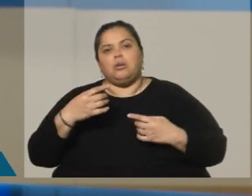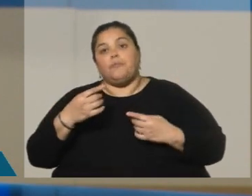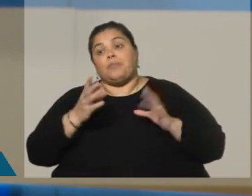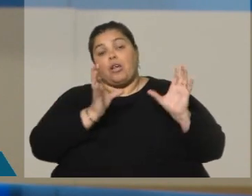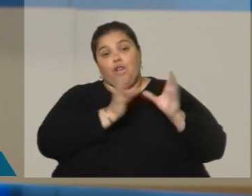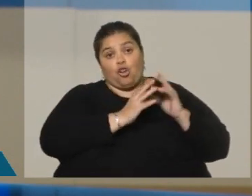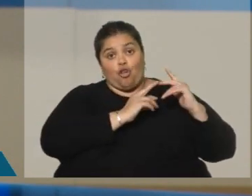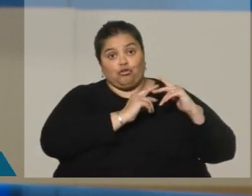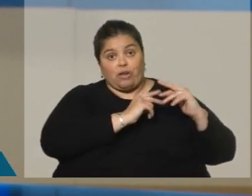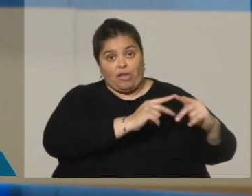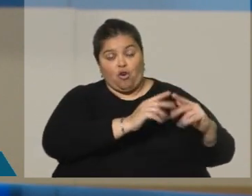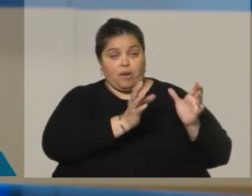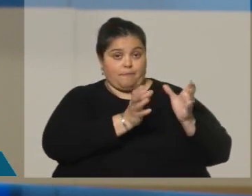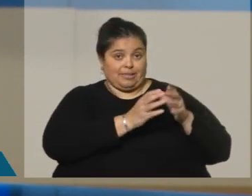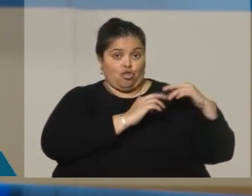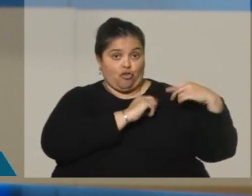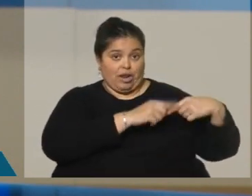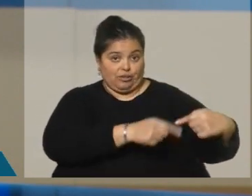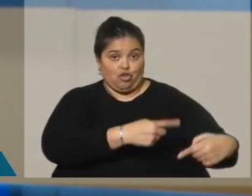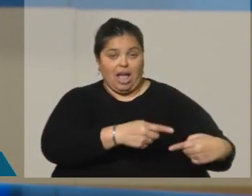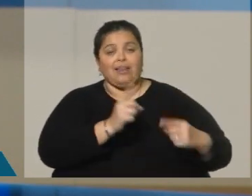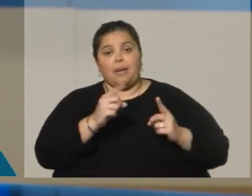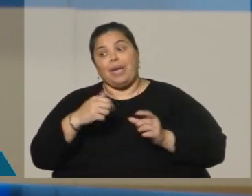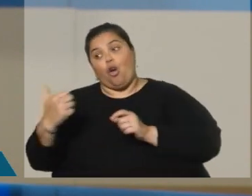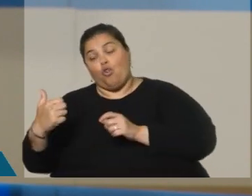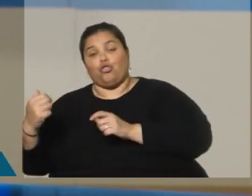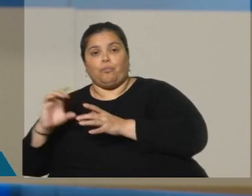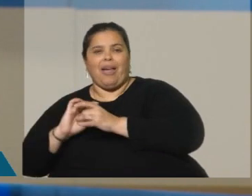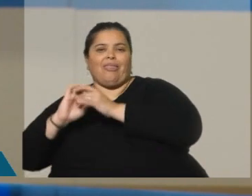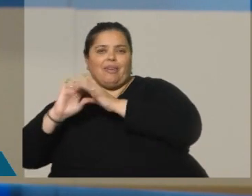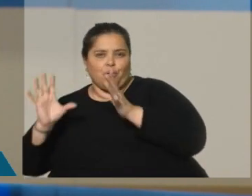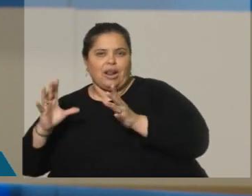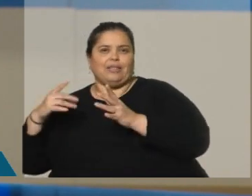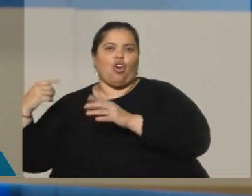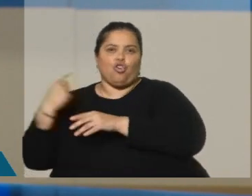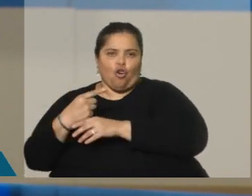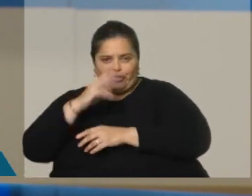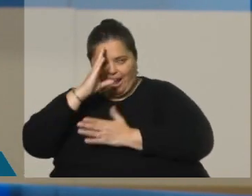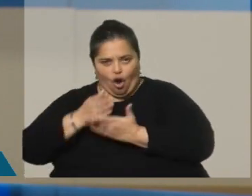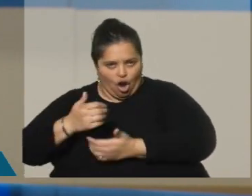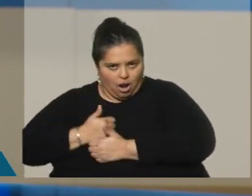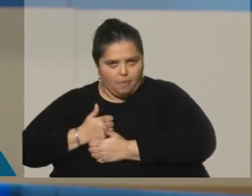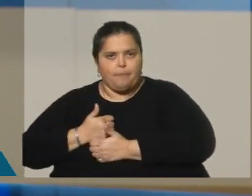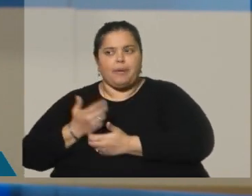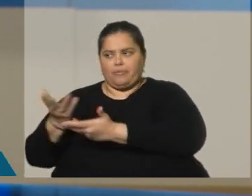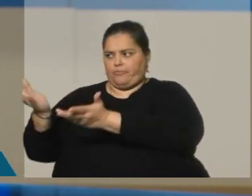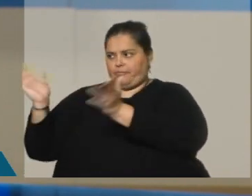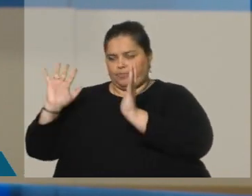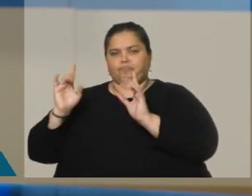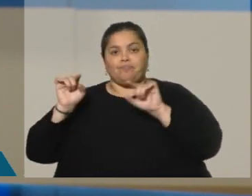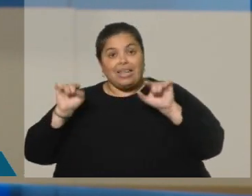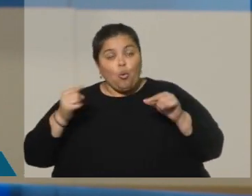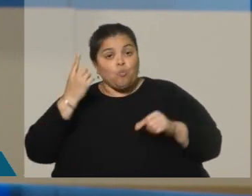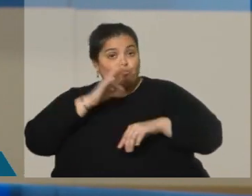conservadores y y un amplio espectro de fuerzas democráticas y ante golpistas en un determinado momento hubo una especie